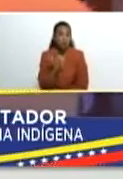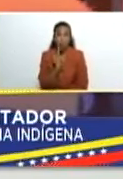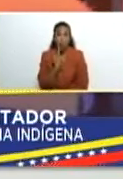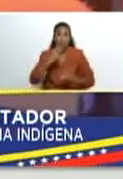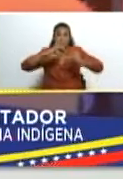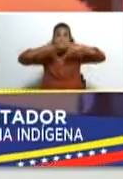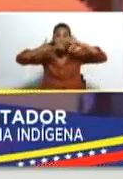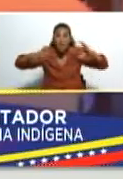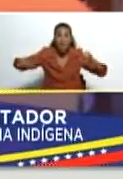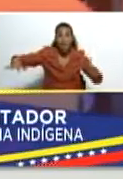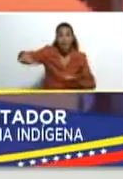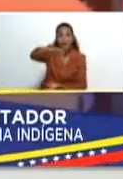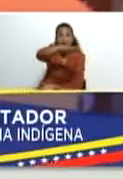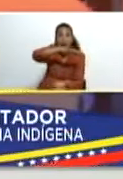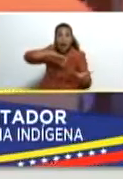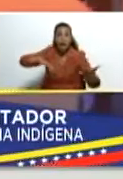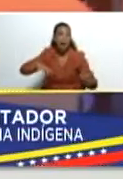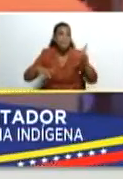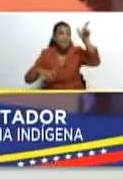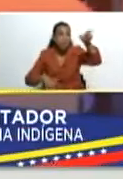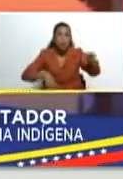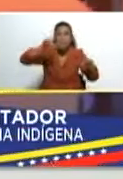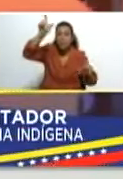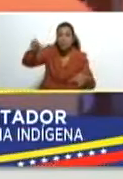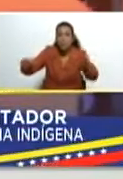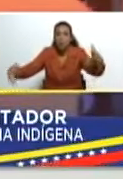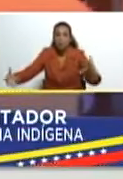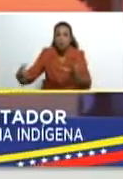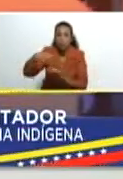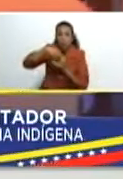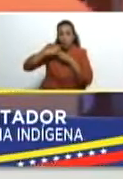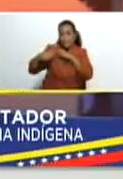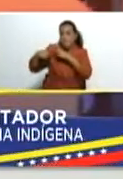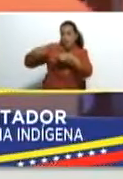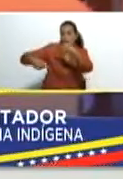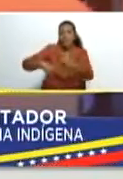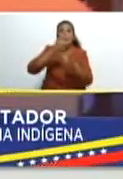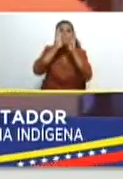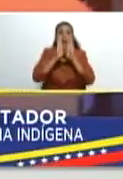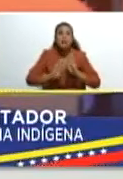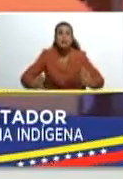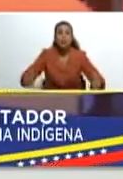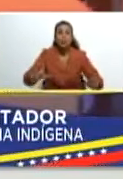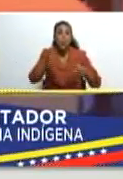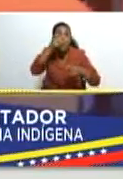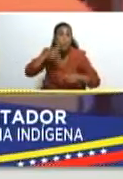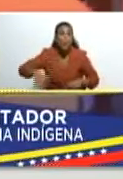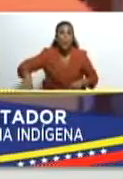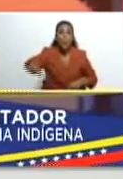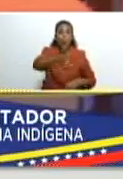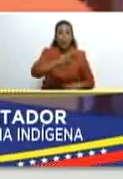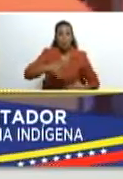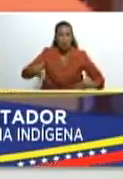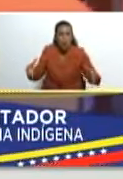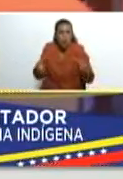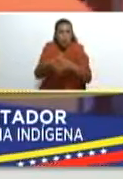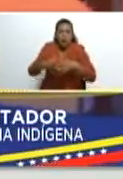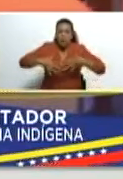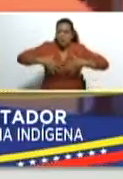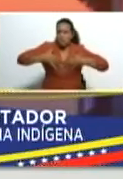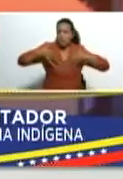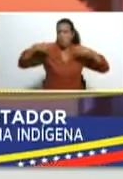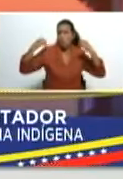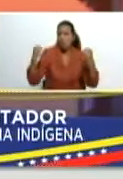una mezcla bella, perfecta, sagrada, bendecida. Somos un pueblo que reúne la